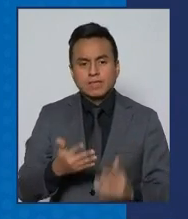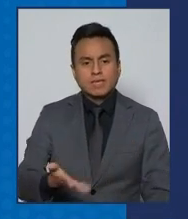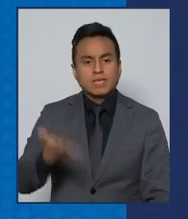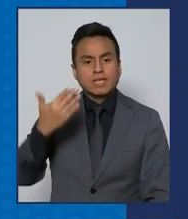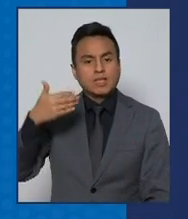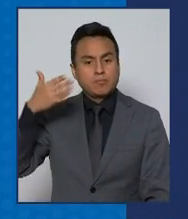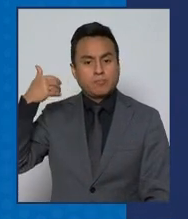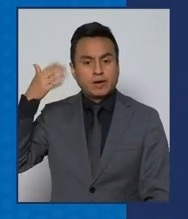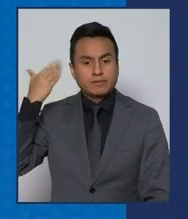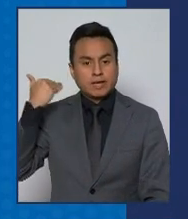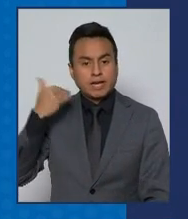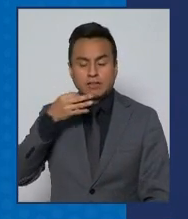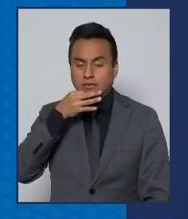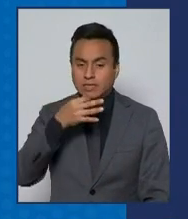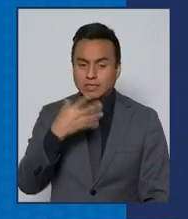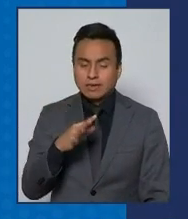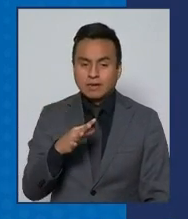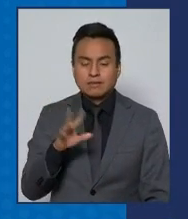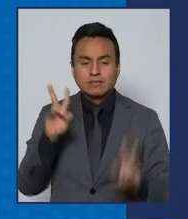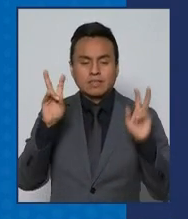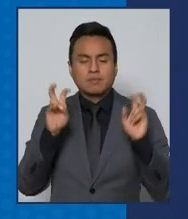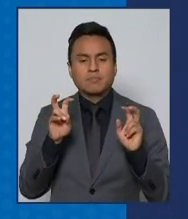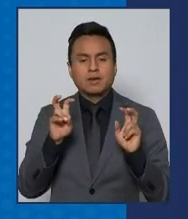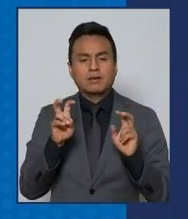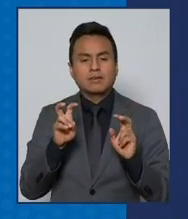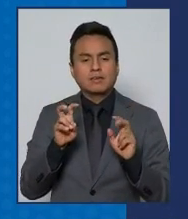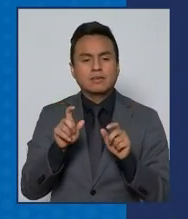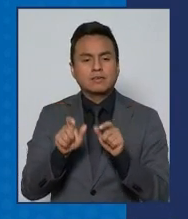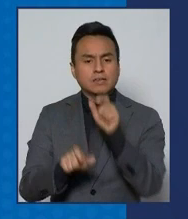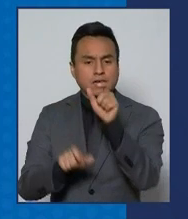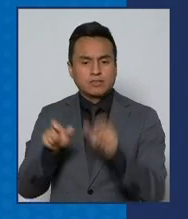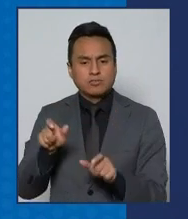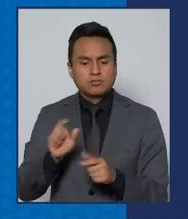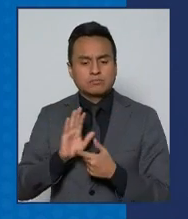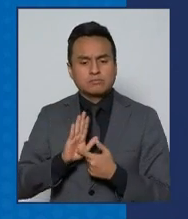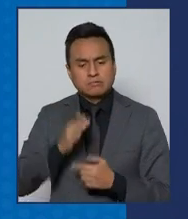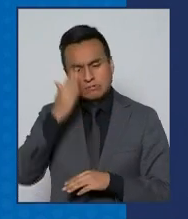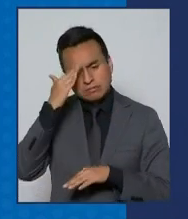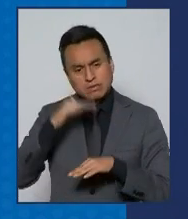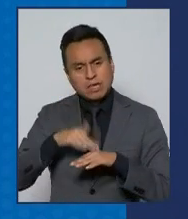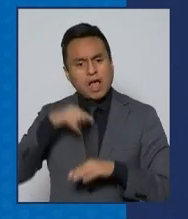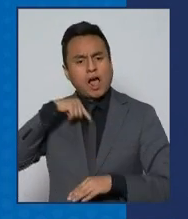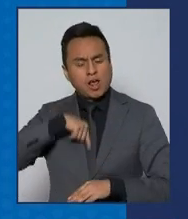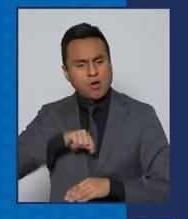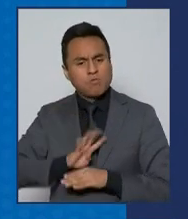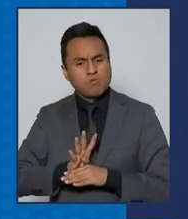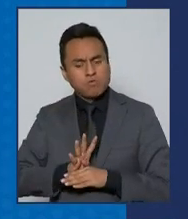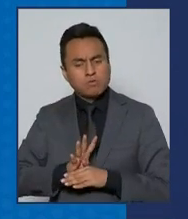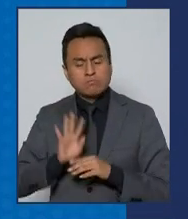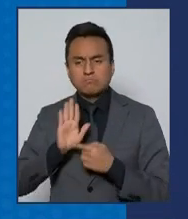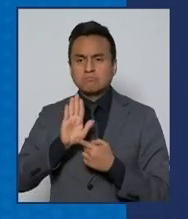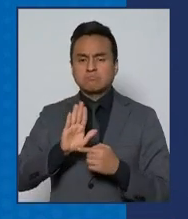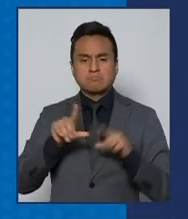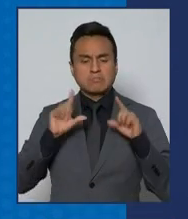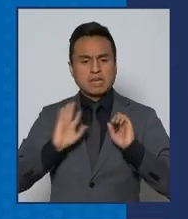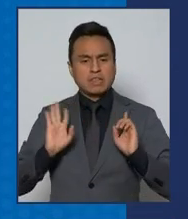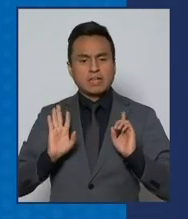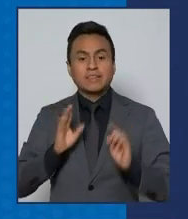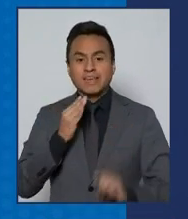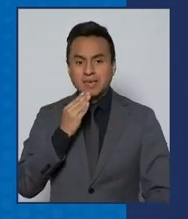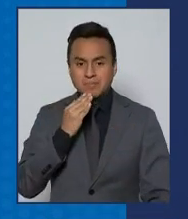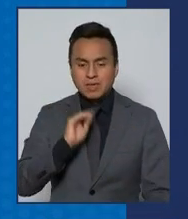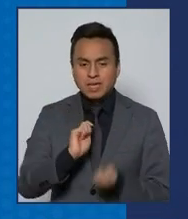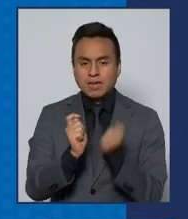pasado, ya mencioné lo que hablábamos de casos sintomáticos y asintomáticos. También, cuando